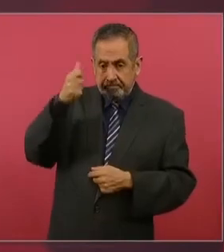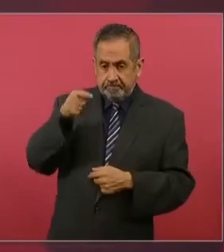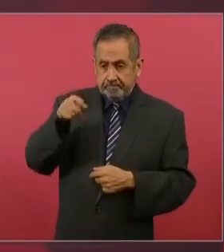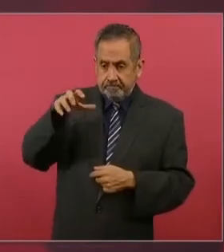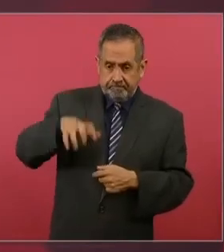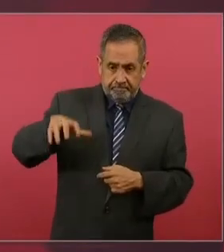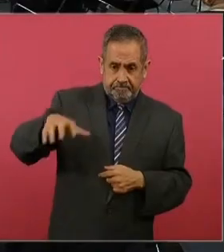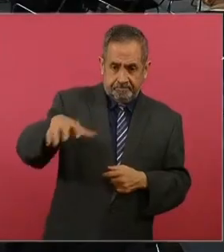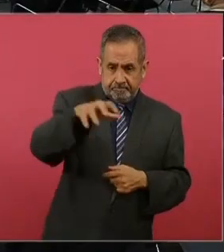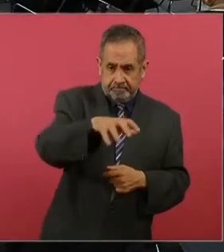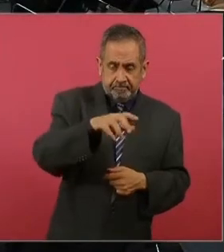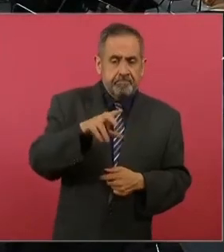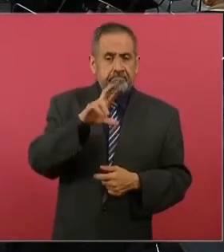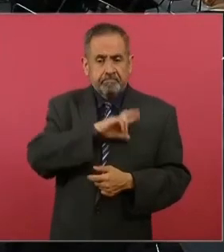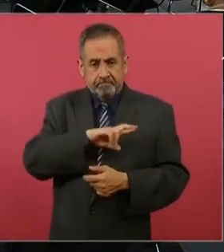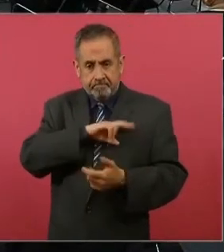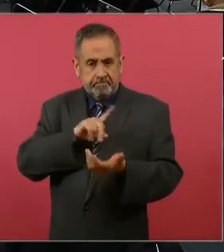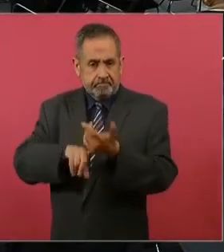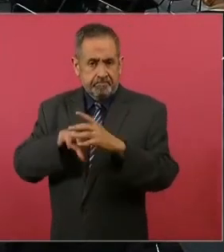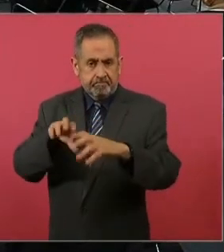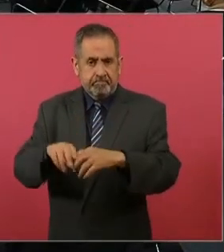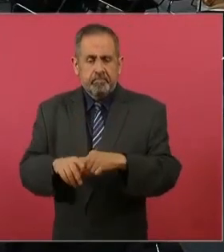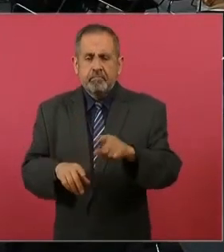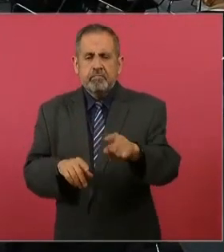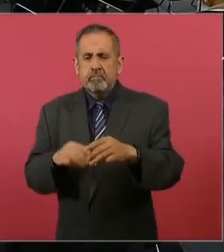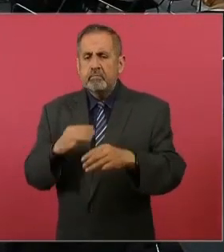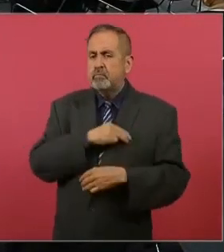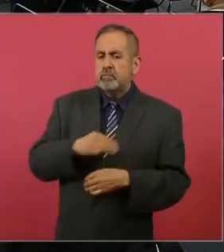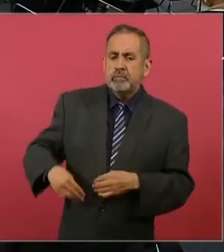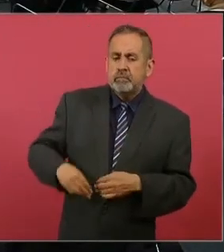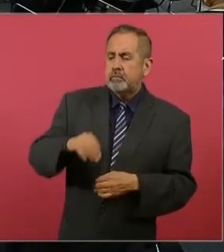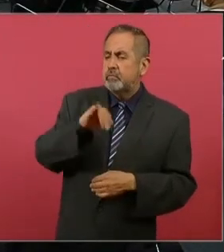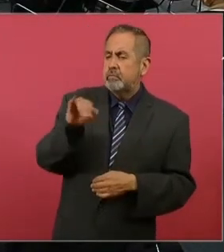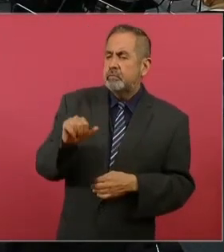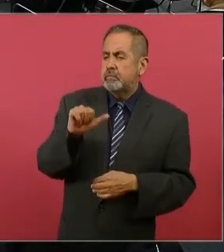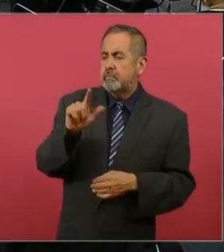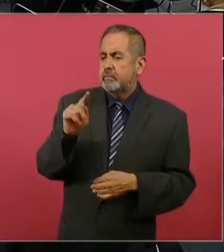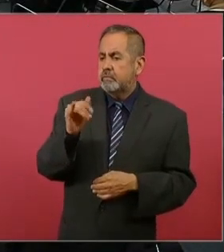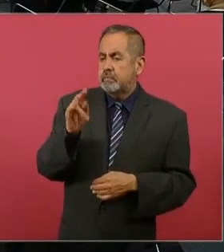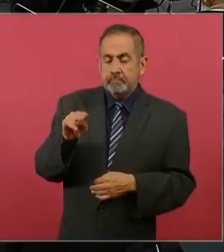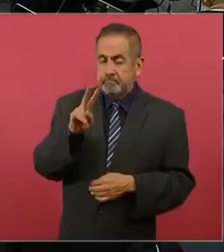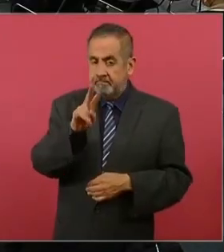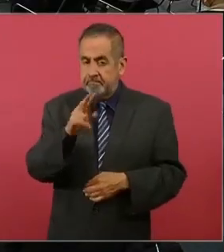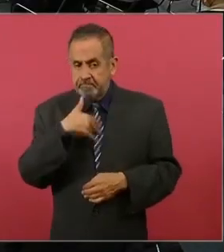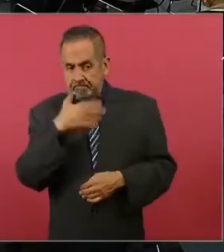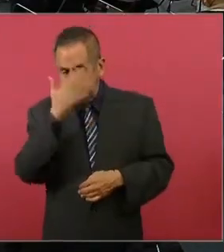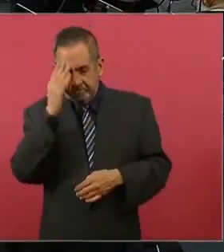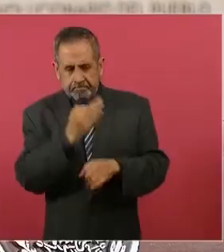¿Y este municipio de Jaltipan quedará integrado en uno? No sé, ahora lo vemos. Bueno.